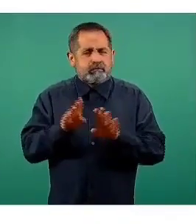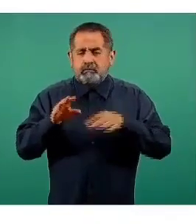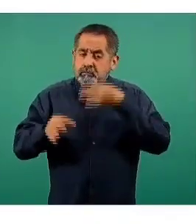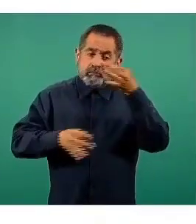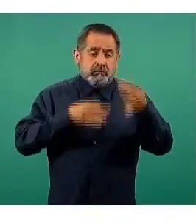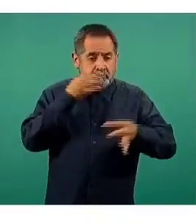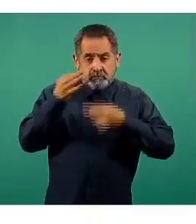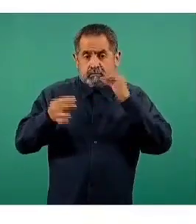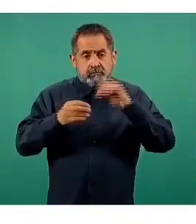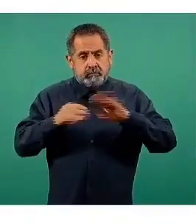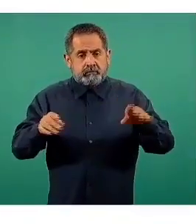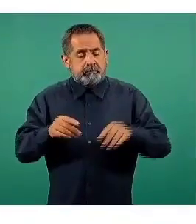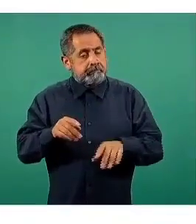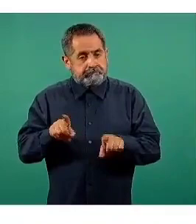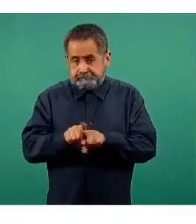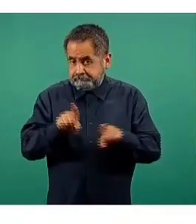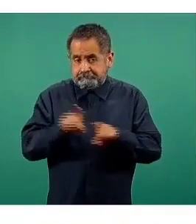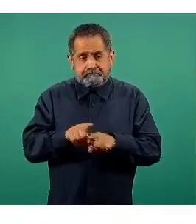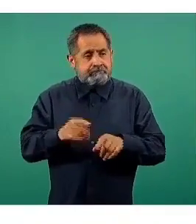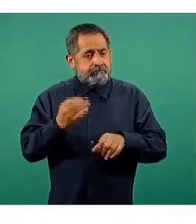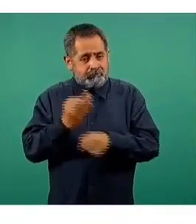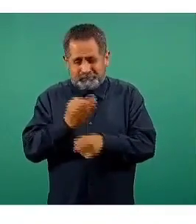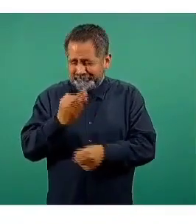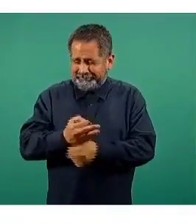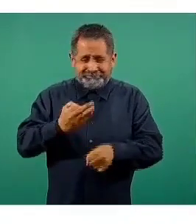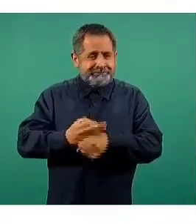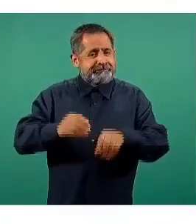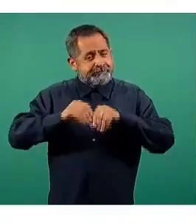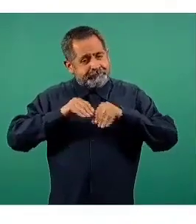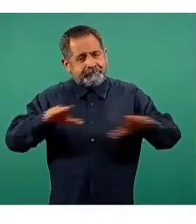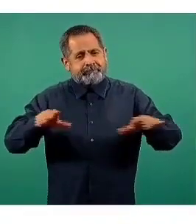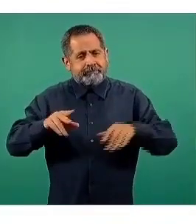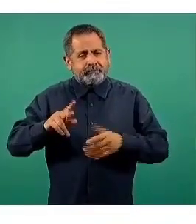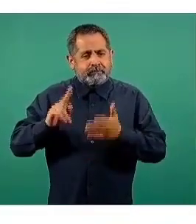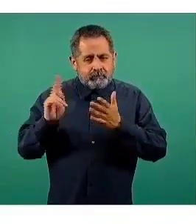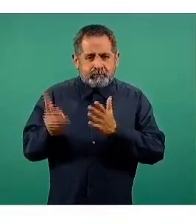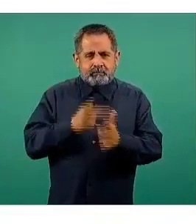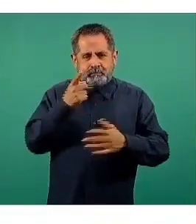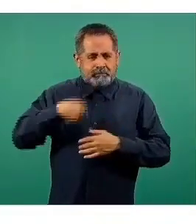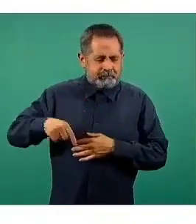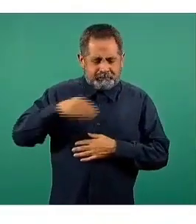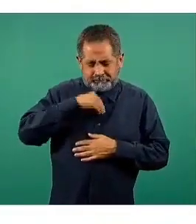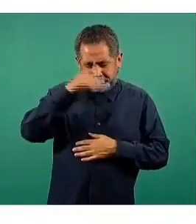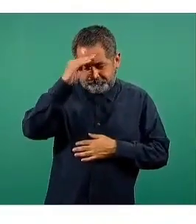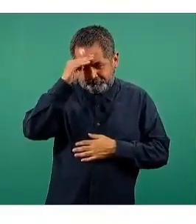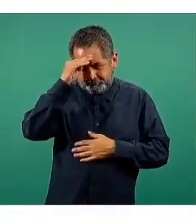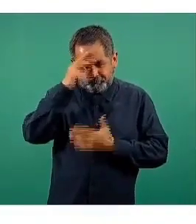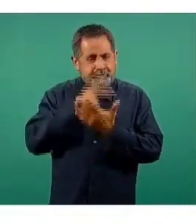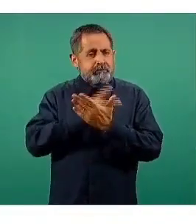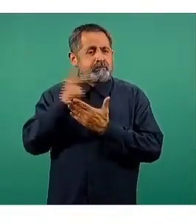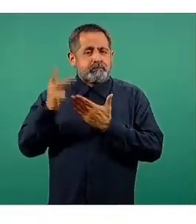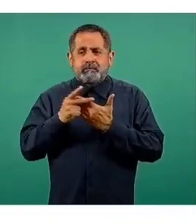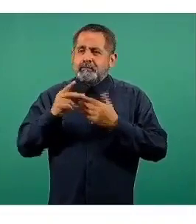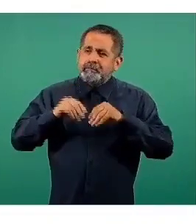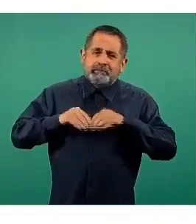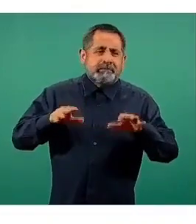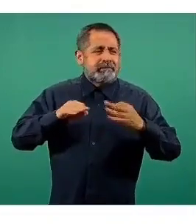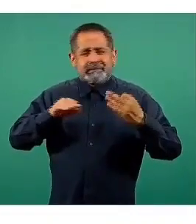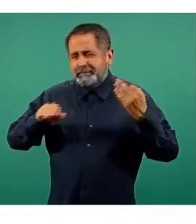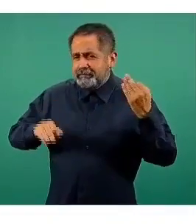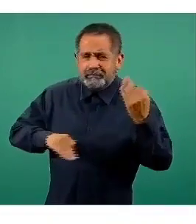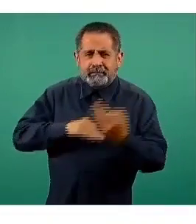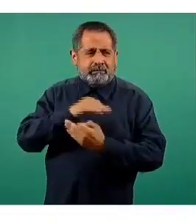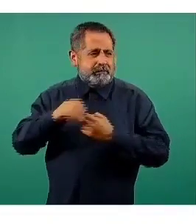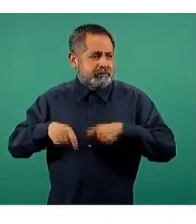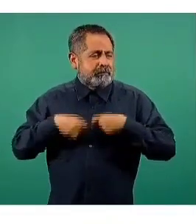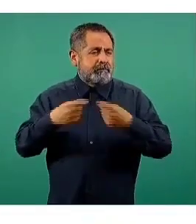Simultáneamente, es también muy importante en este momento reevaluar y fortalecer el programa universal de vacunación.